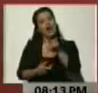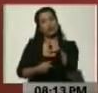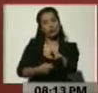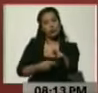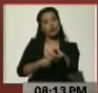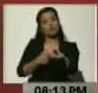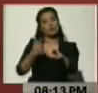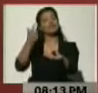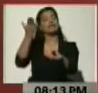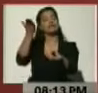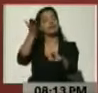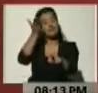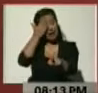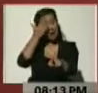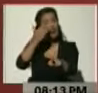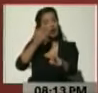usted